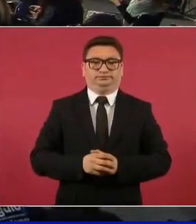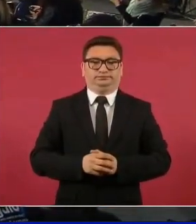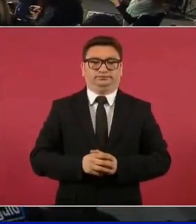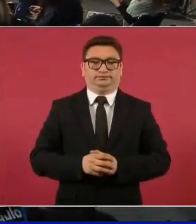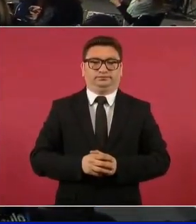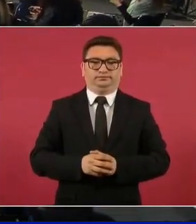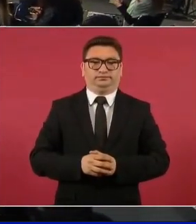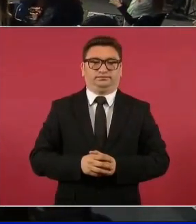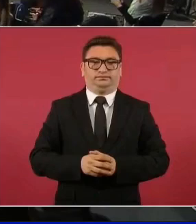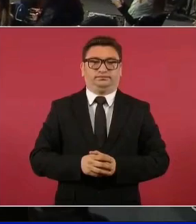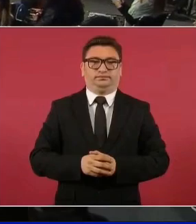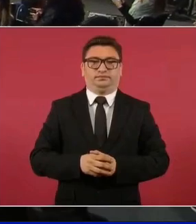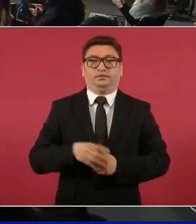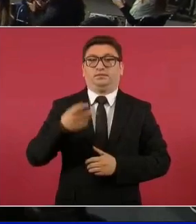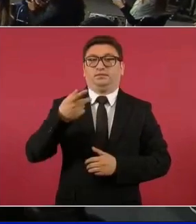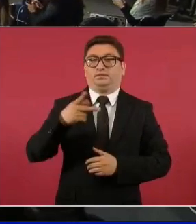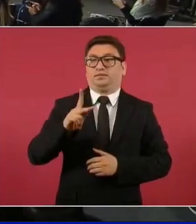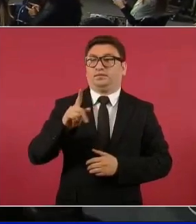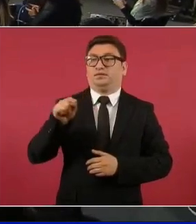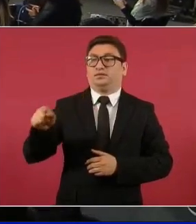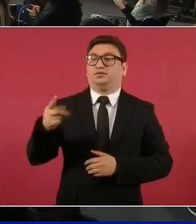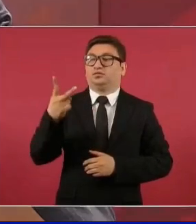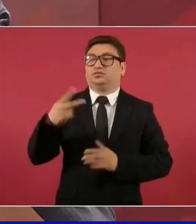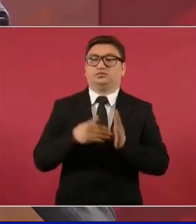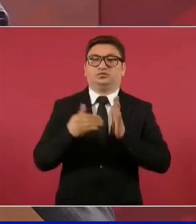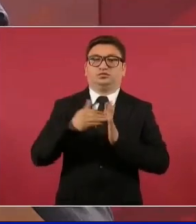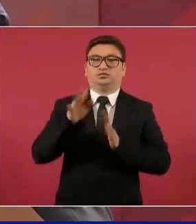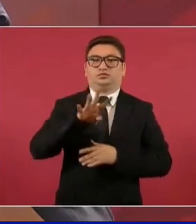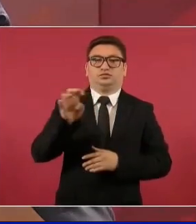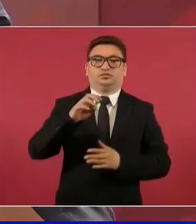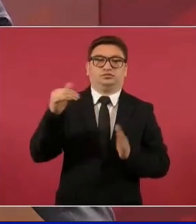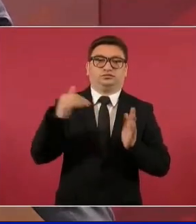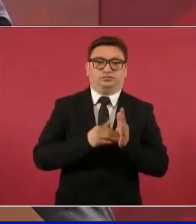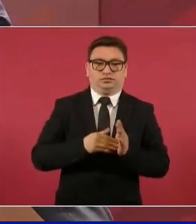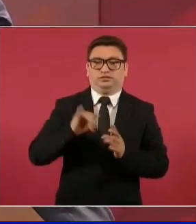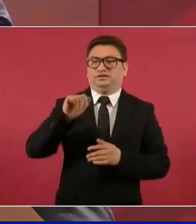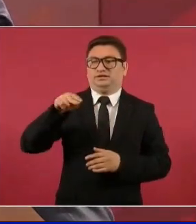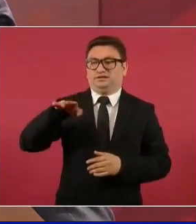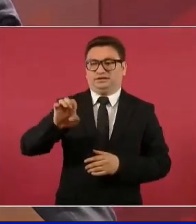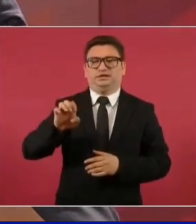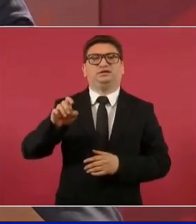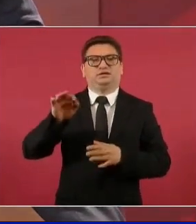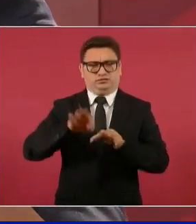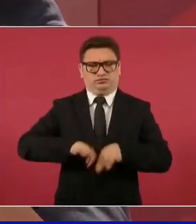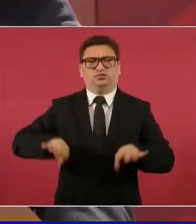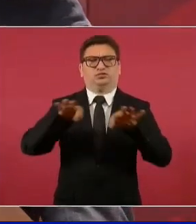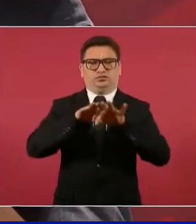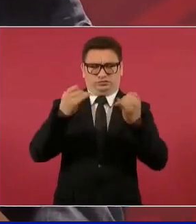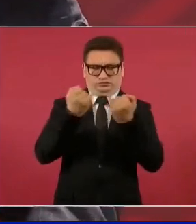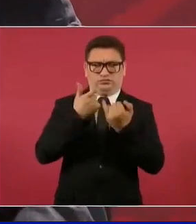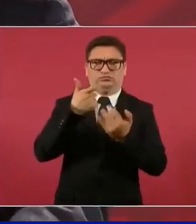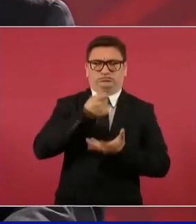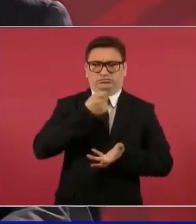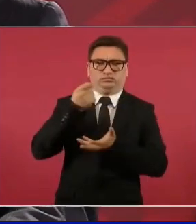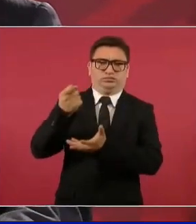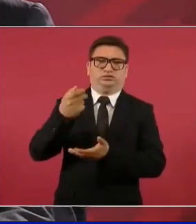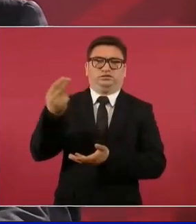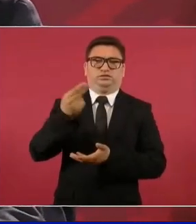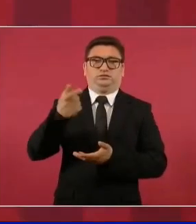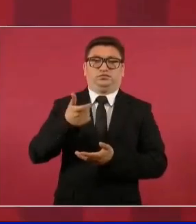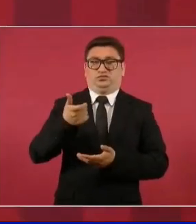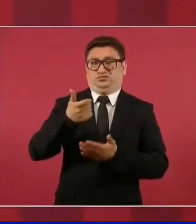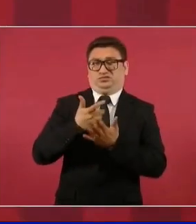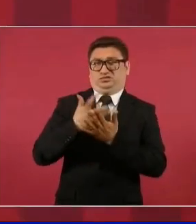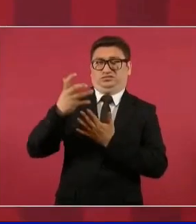Nada más que aquí es para 2.400.000. También lo del INE es importante, o sea, se necesita presupuesto, no tanto.